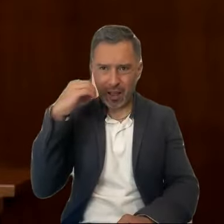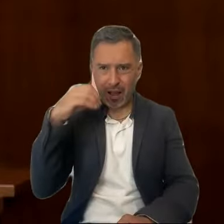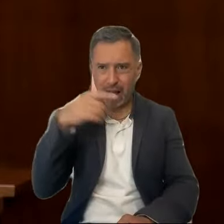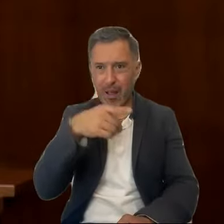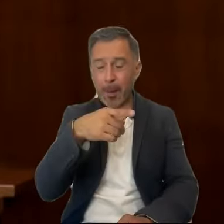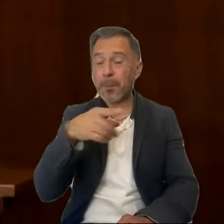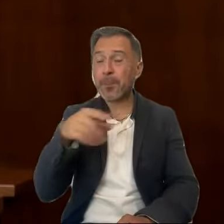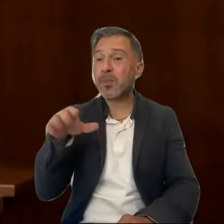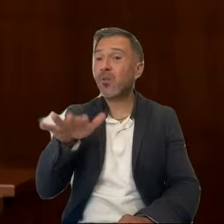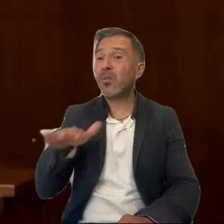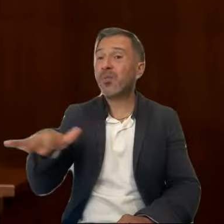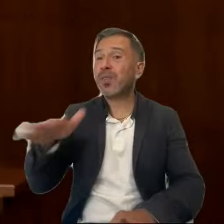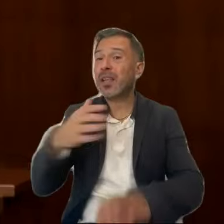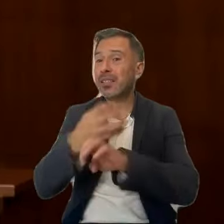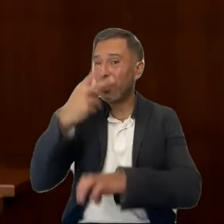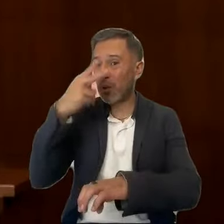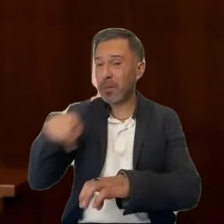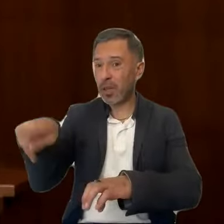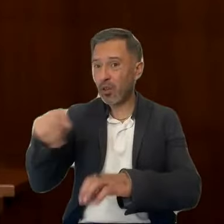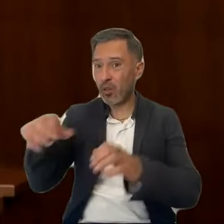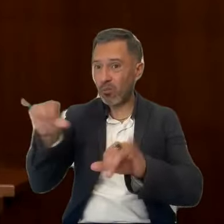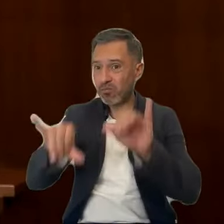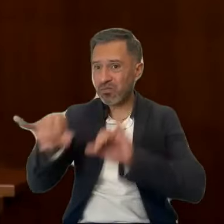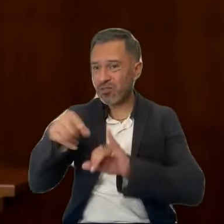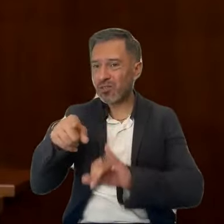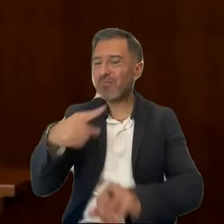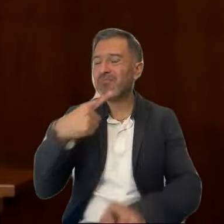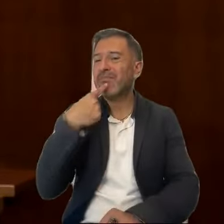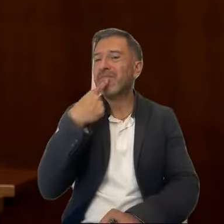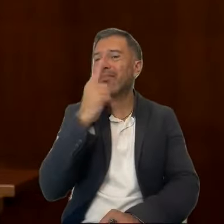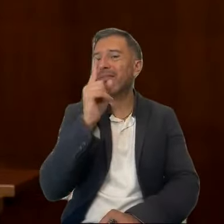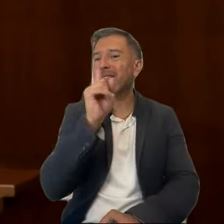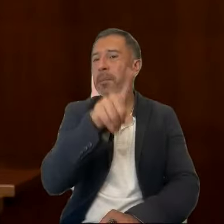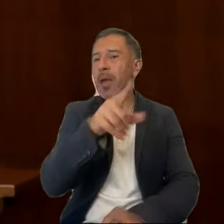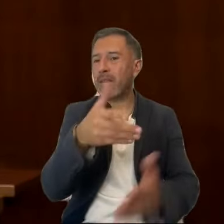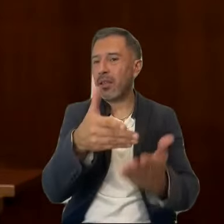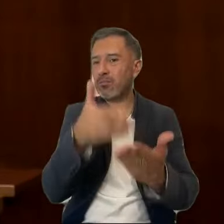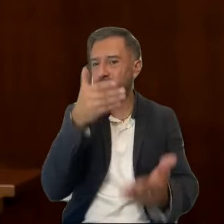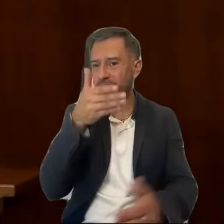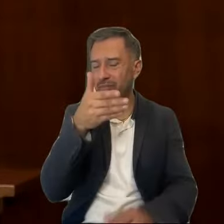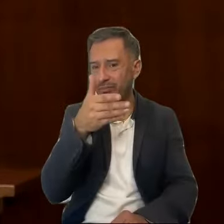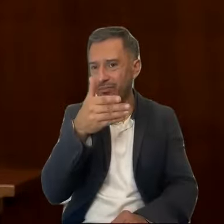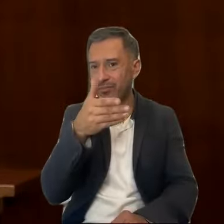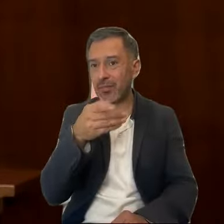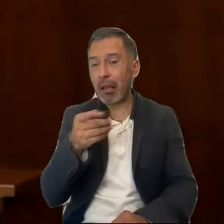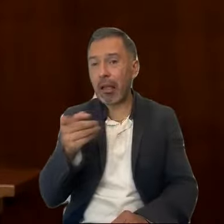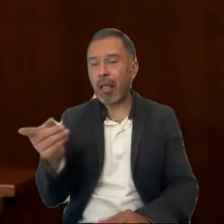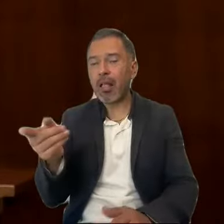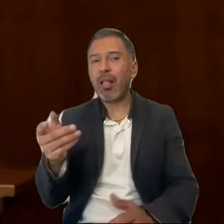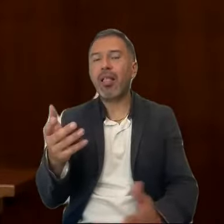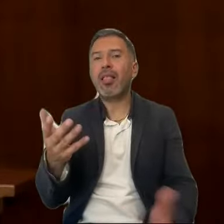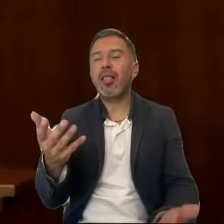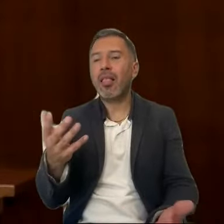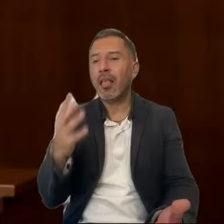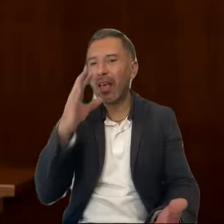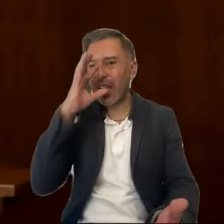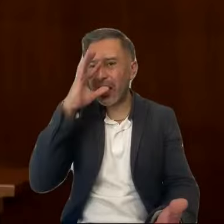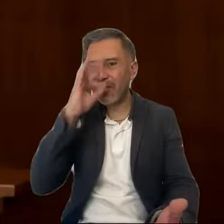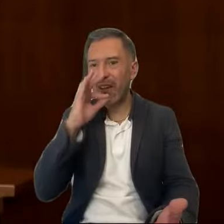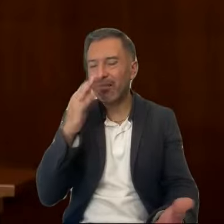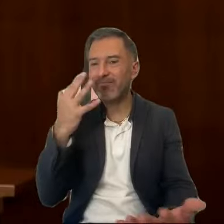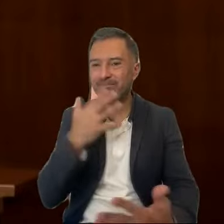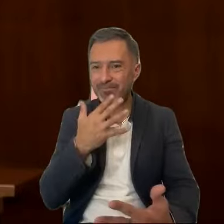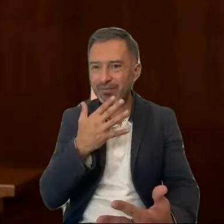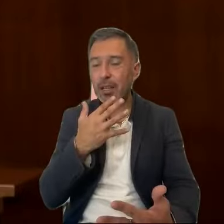productores de la entidad, dando por resultado no poder acceder la